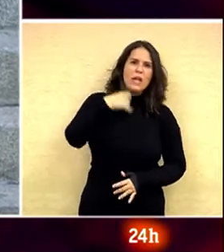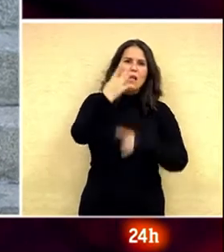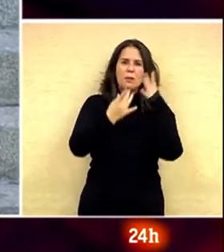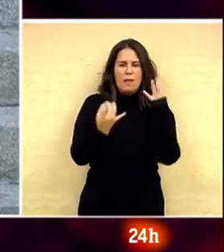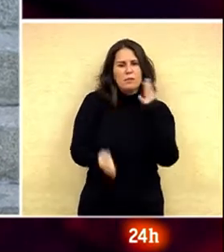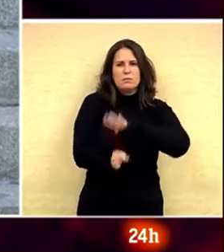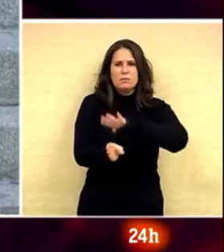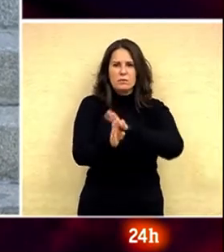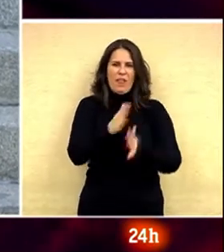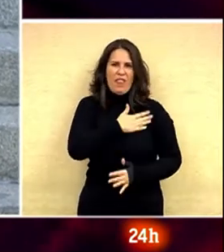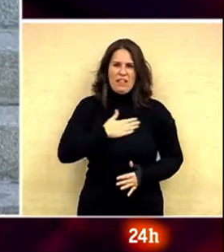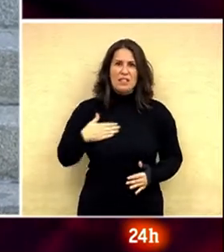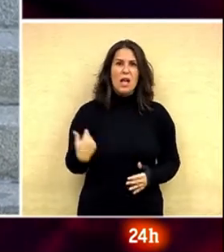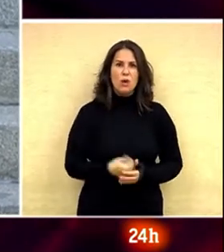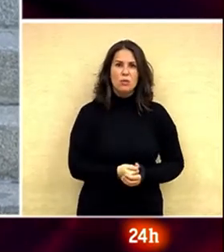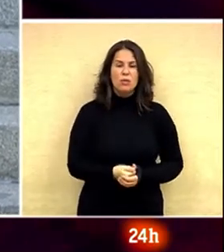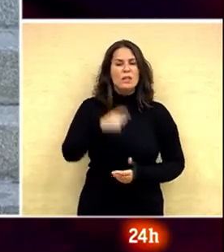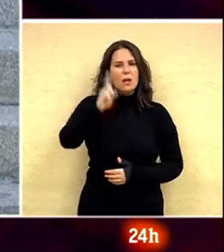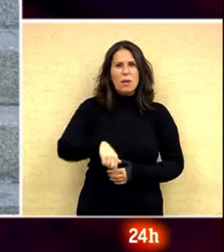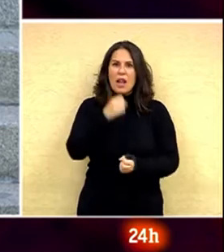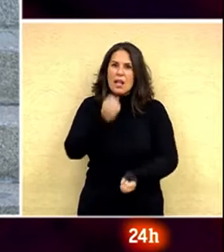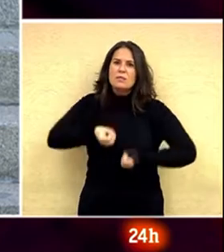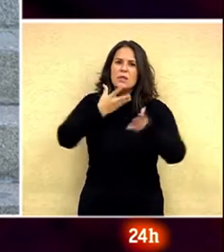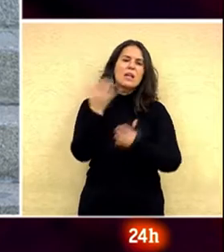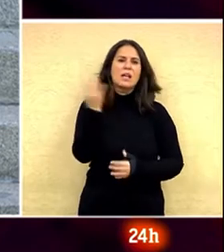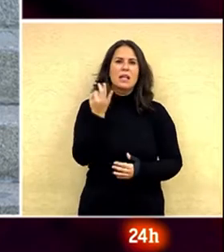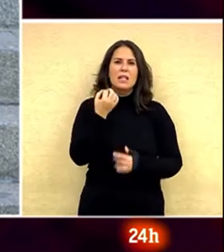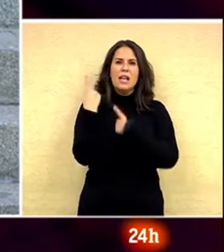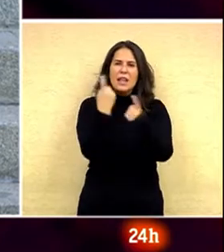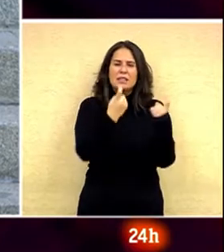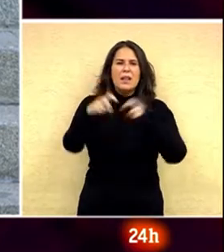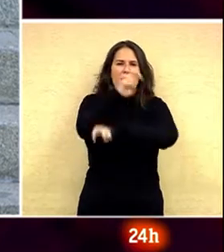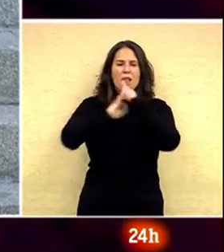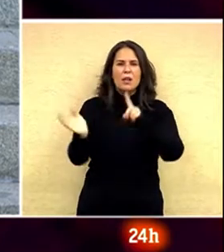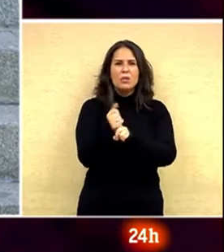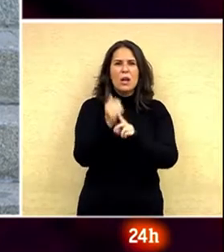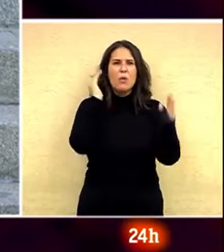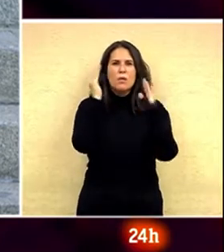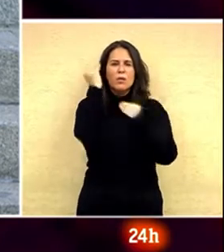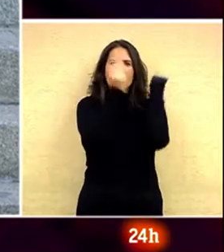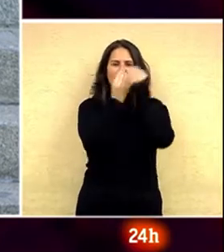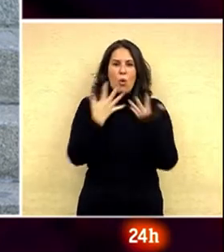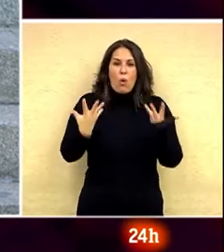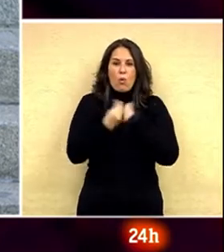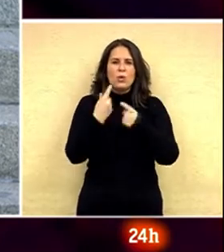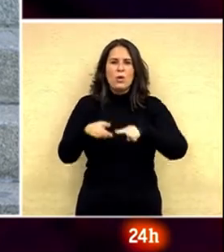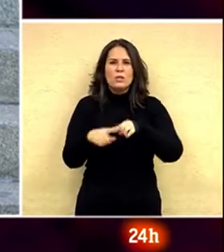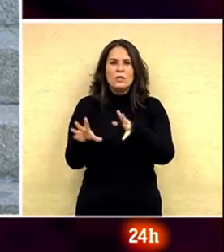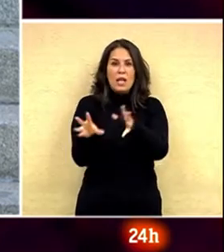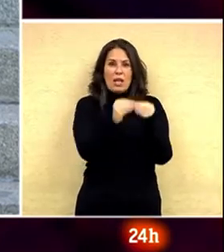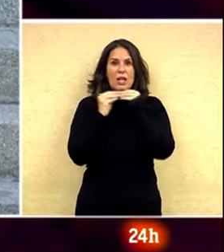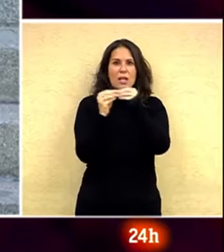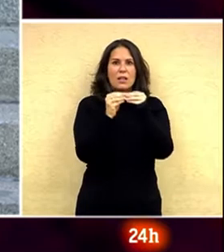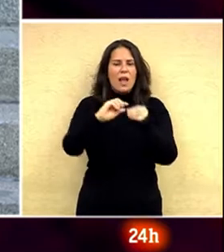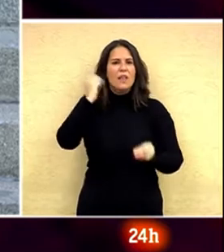y actividades. Expresa asimismo la necesidad de encontrar momentos de reflexión conjunta sobre lo que nos une y